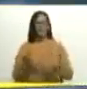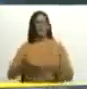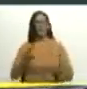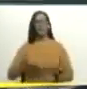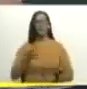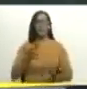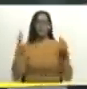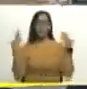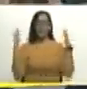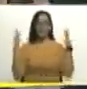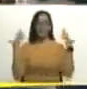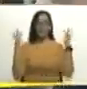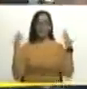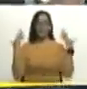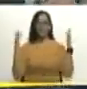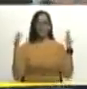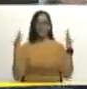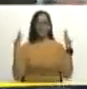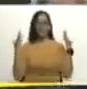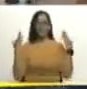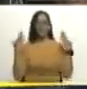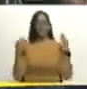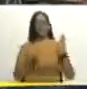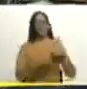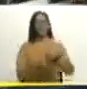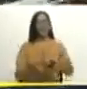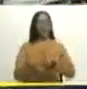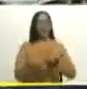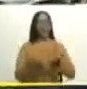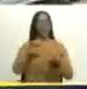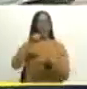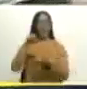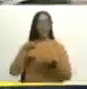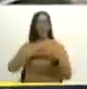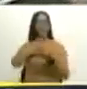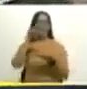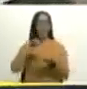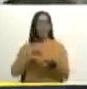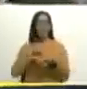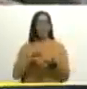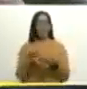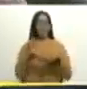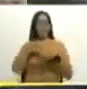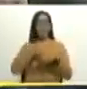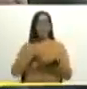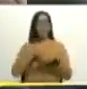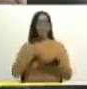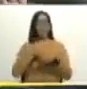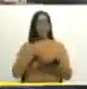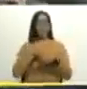importante, marcado del mercado nacional, del mercado interno.